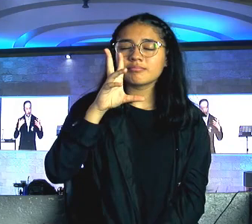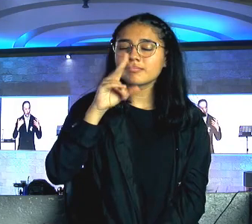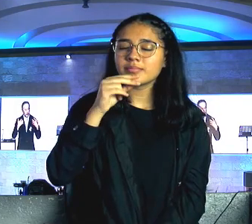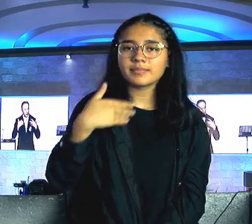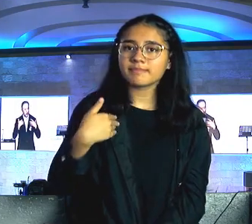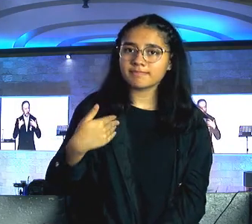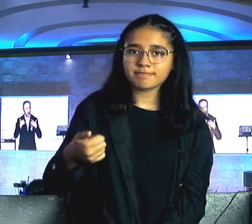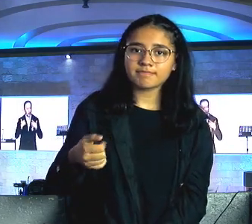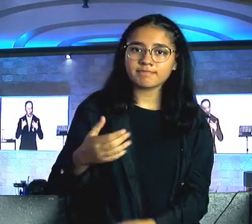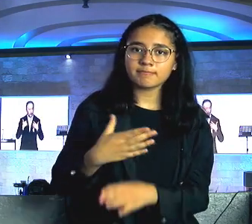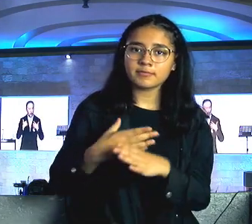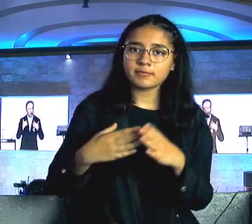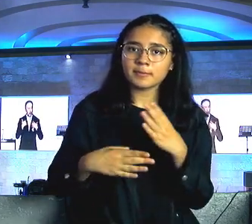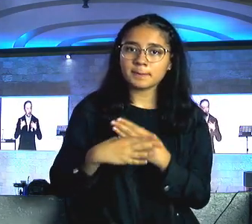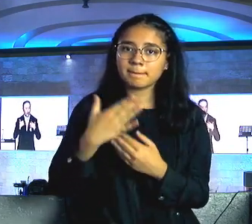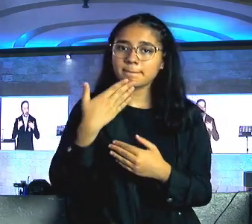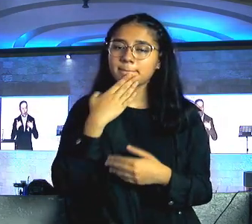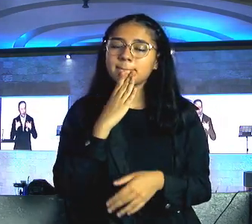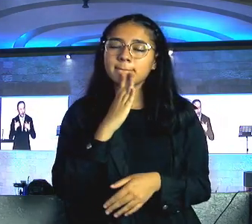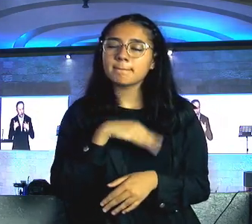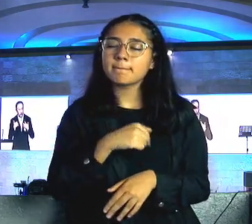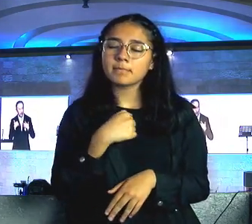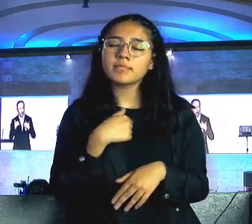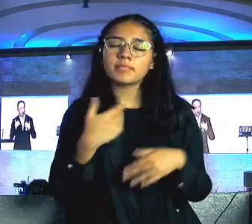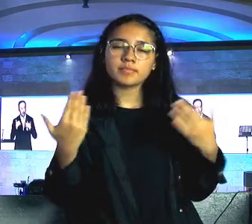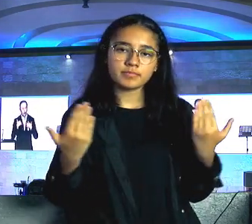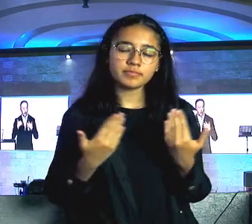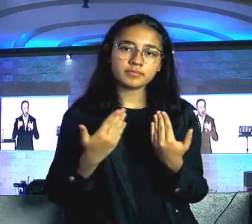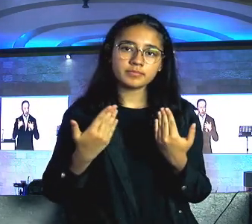las cosas malas que yo también he hecho